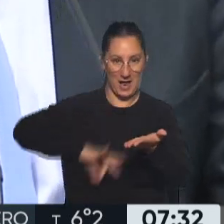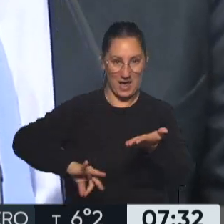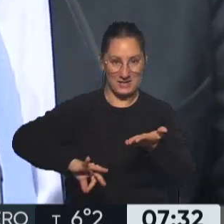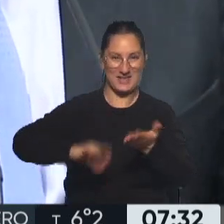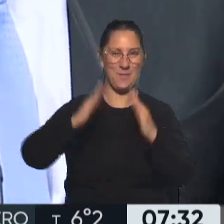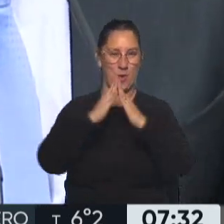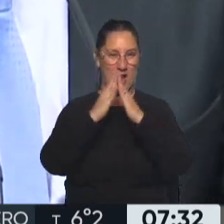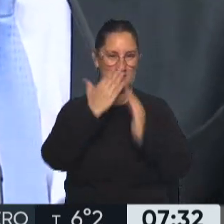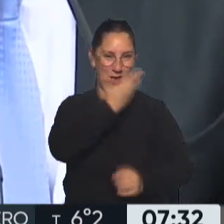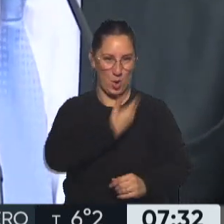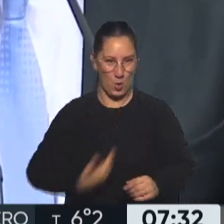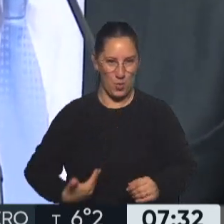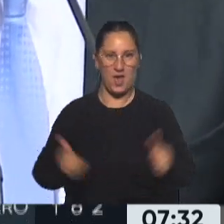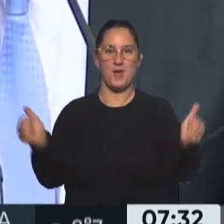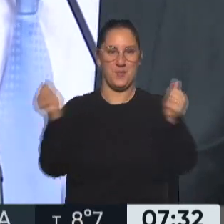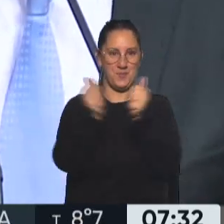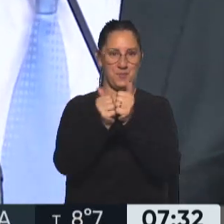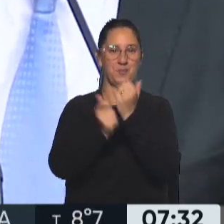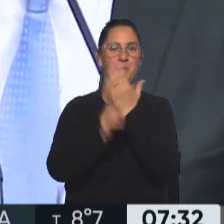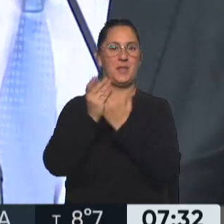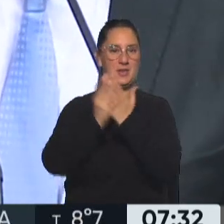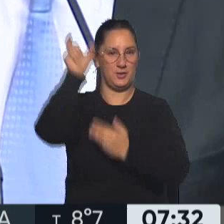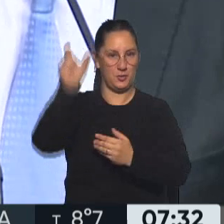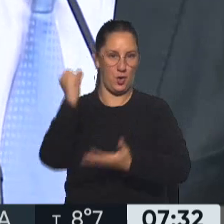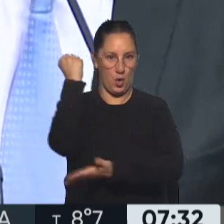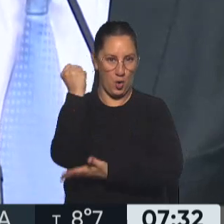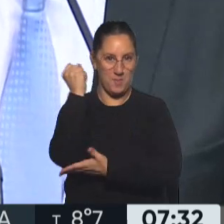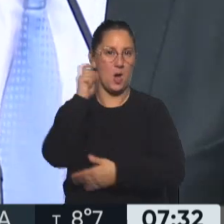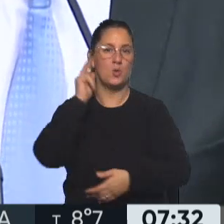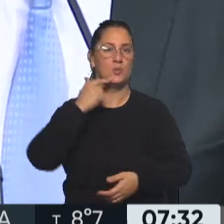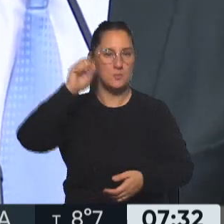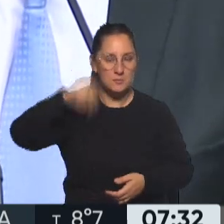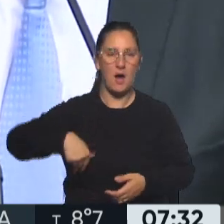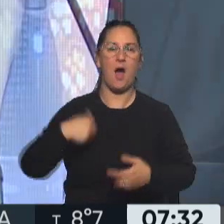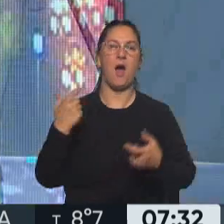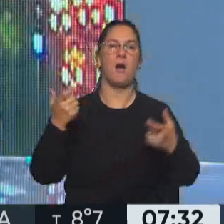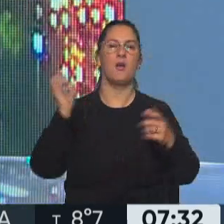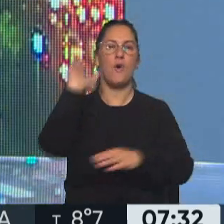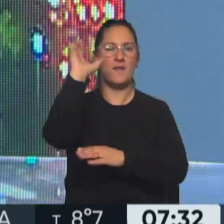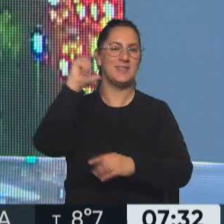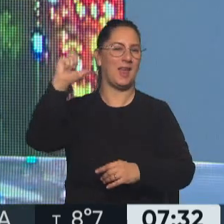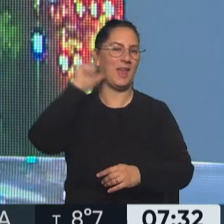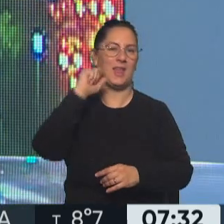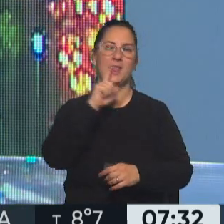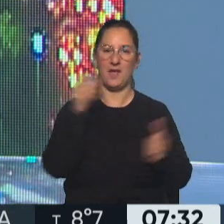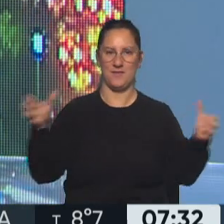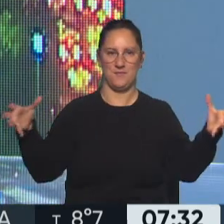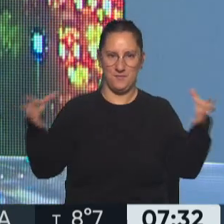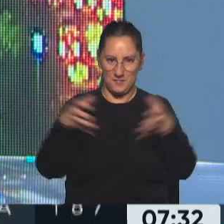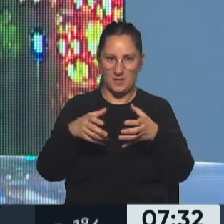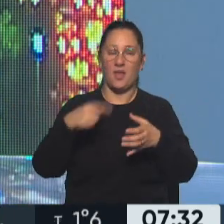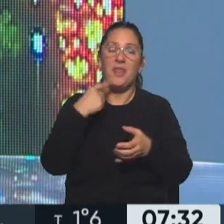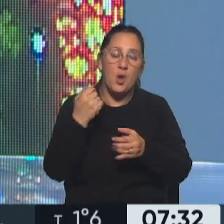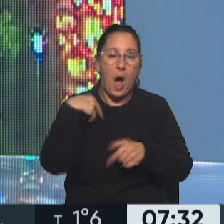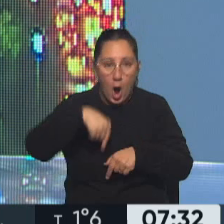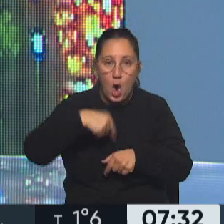de Casa de Gobierno, acompañado por el ministro de Economía, acompañado por los representantes de la Confederación General del Trabajo, y dijo, se está